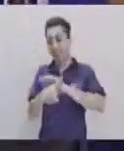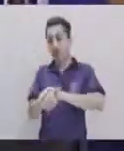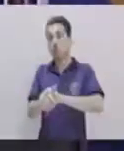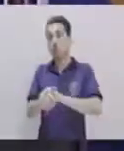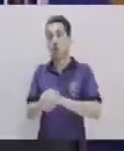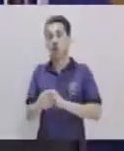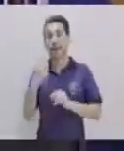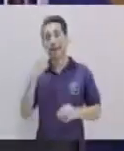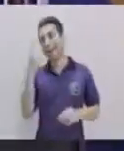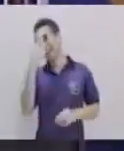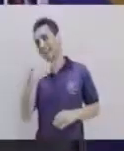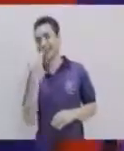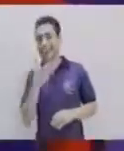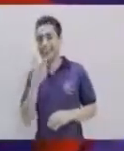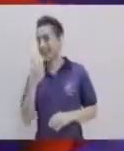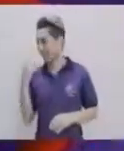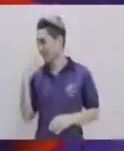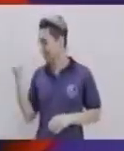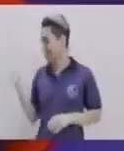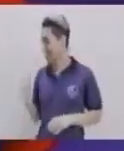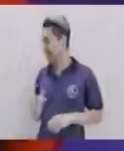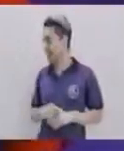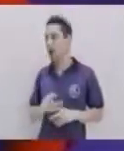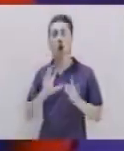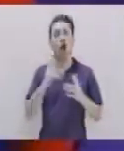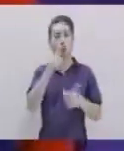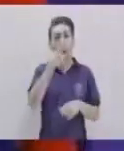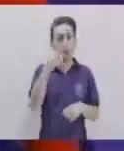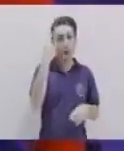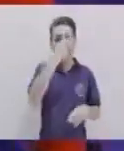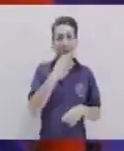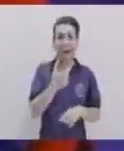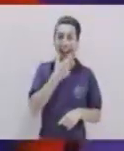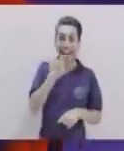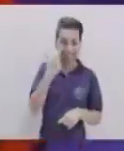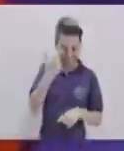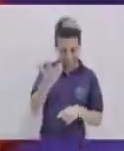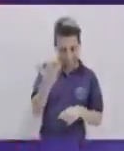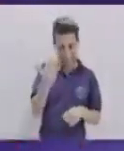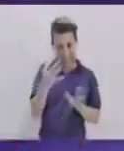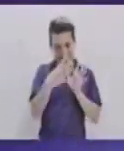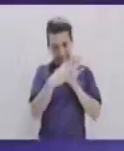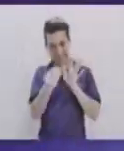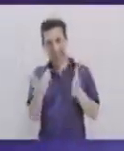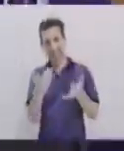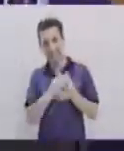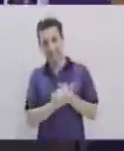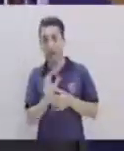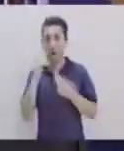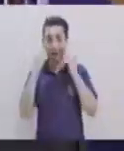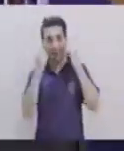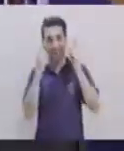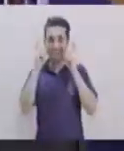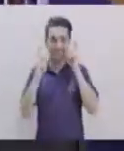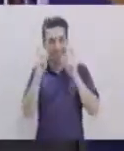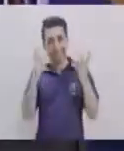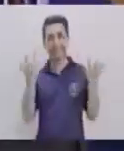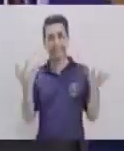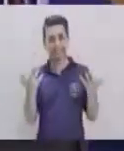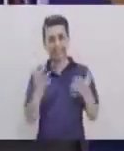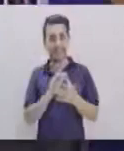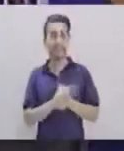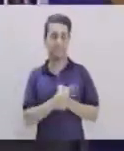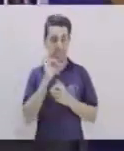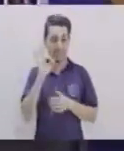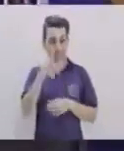puso una cara graciosa. Vamos a ver, ¿cómo hacen todos una cara graciosa? Hagamos una cara graciosa. O unos ojos graciosos. Sí,